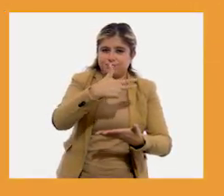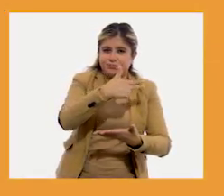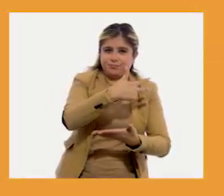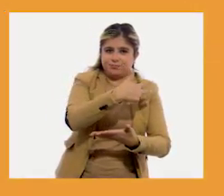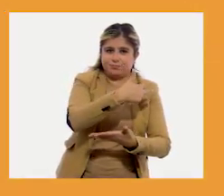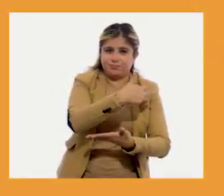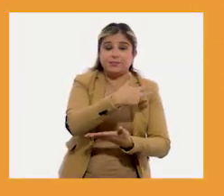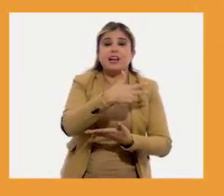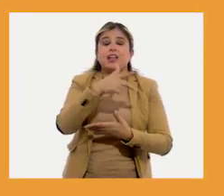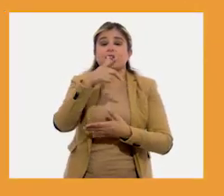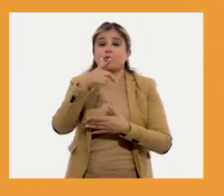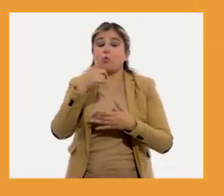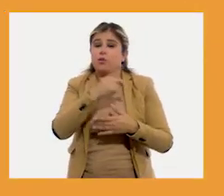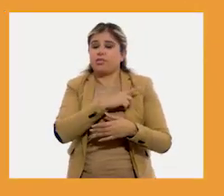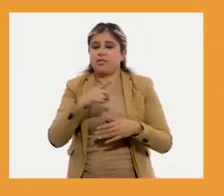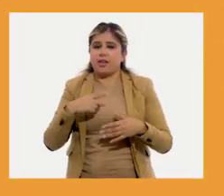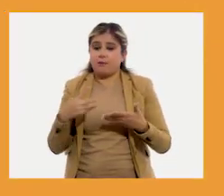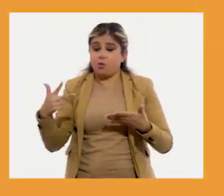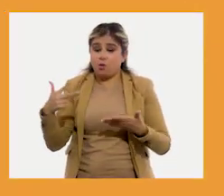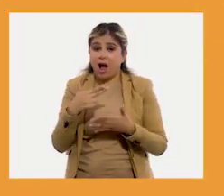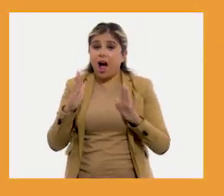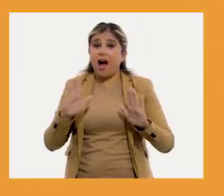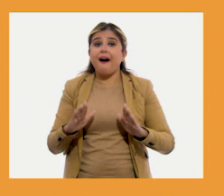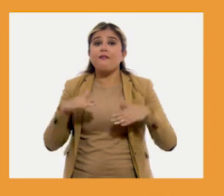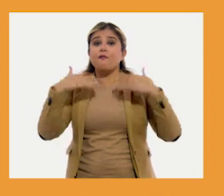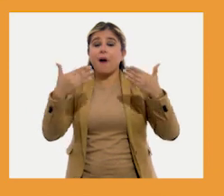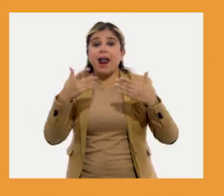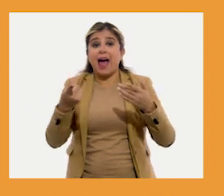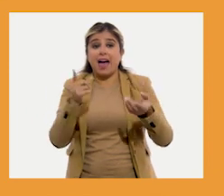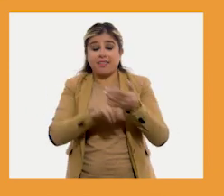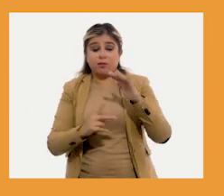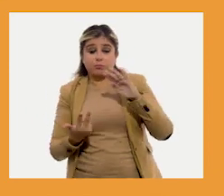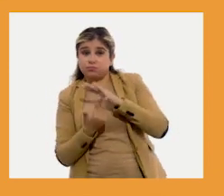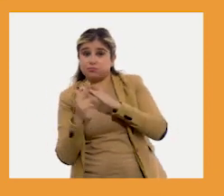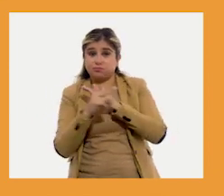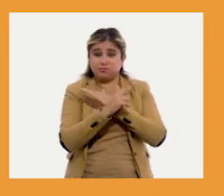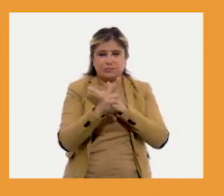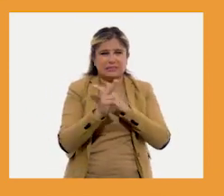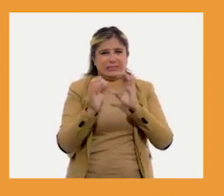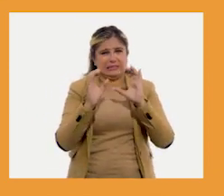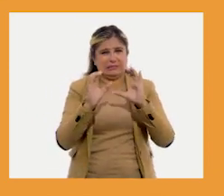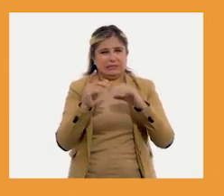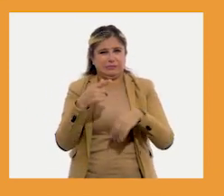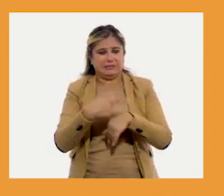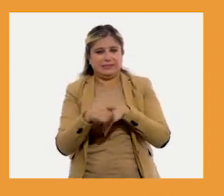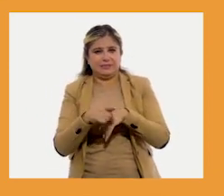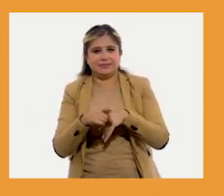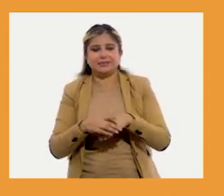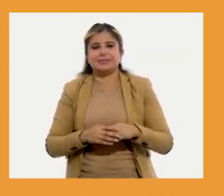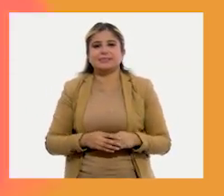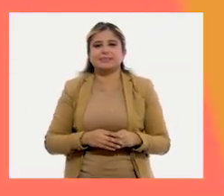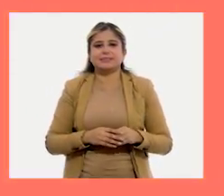marcaste. Asegúrate de cortar por fuera de la playera. No introduzcas las tijeras en ella.